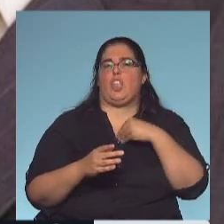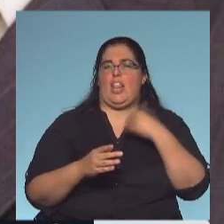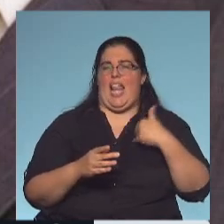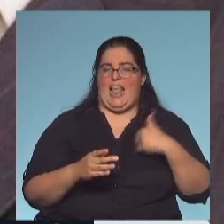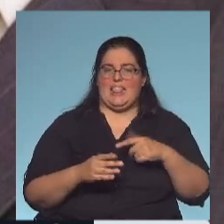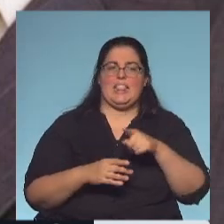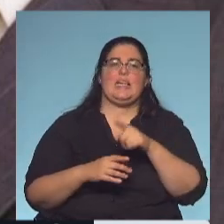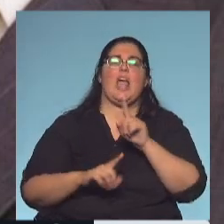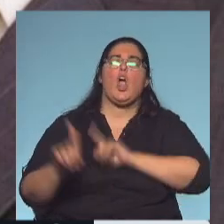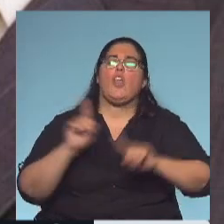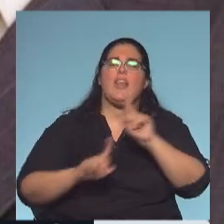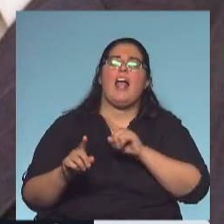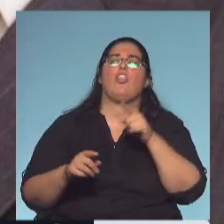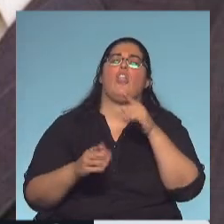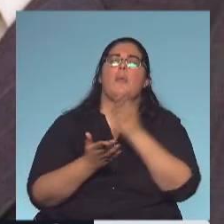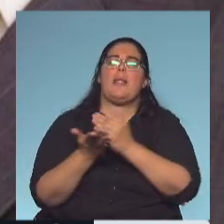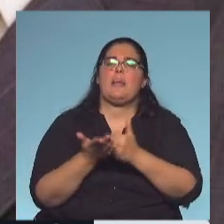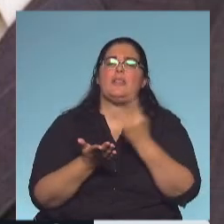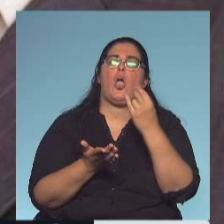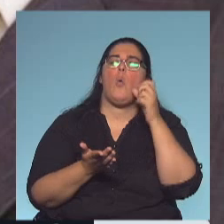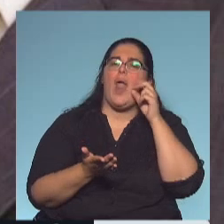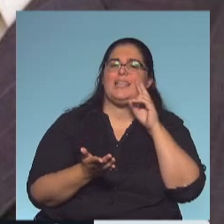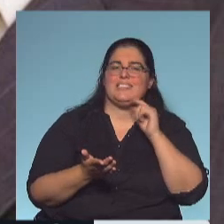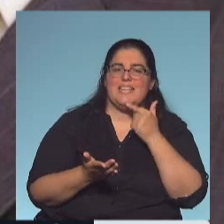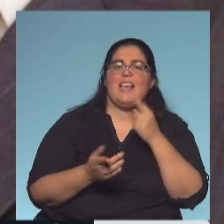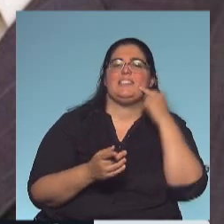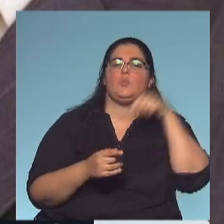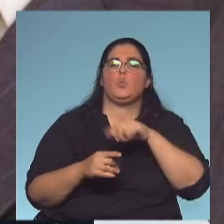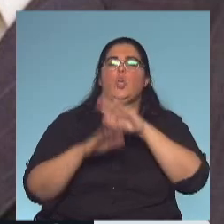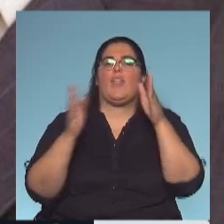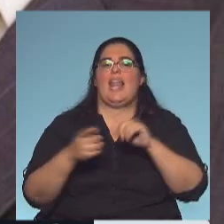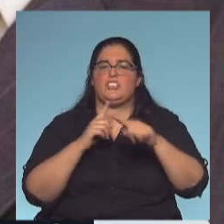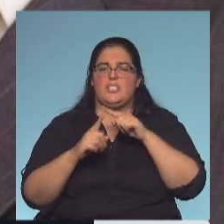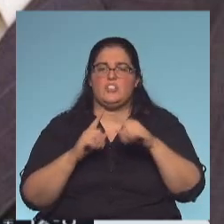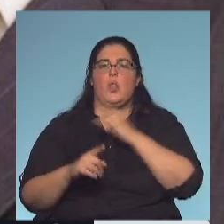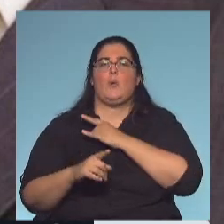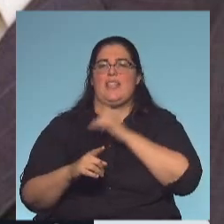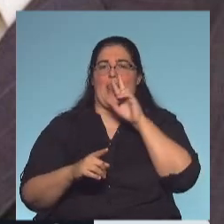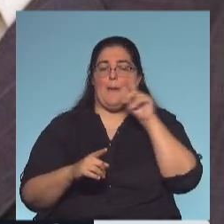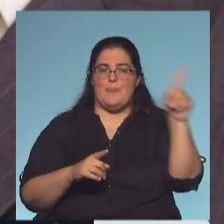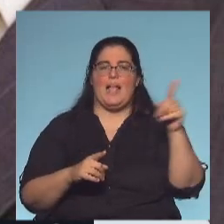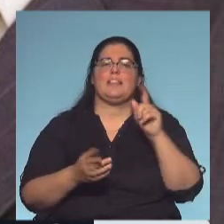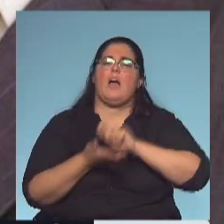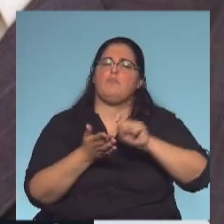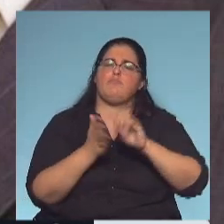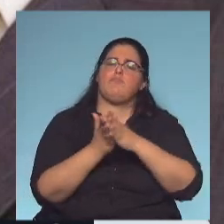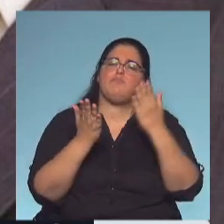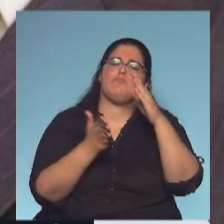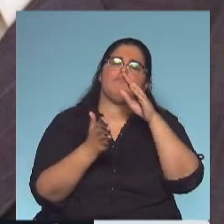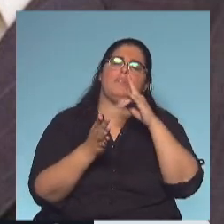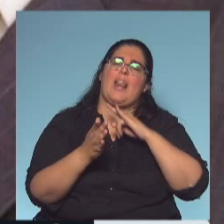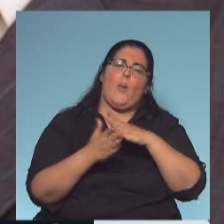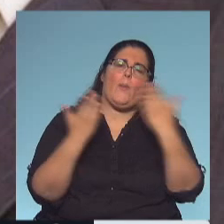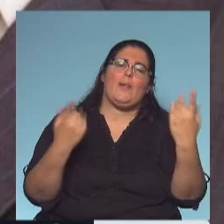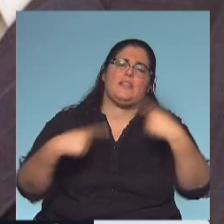Nacional, coordinador del Departamento Eurasia, Instituto de Relaciones Internacionales de la Universidad Nacional de La Plata y autor de numerosos artículos en revistas